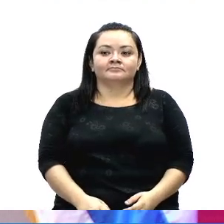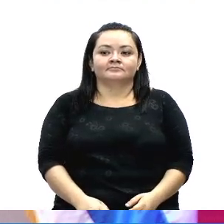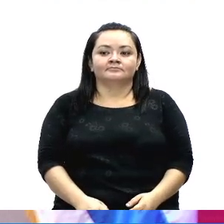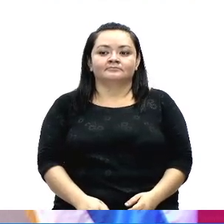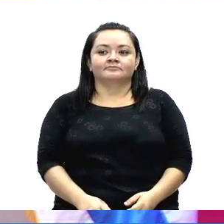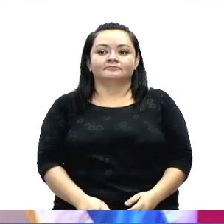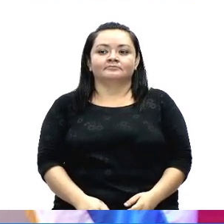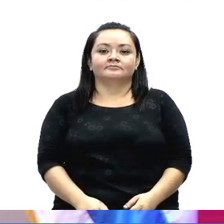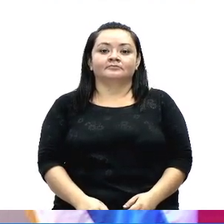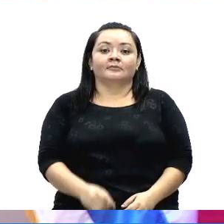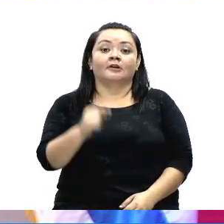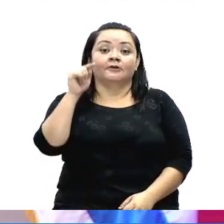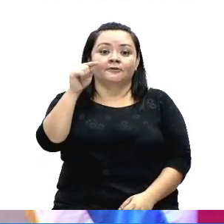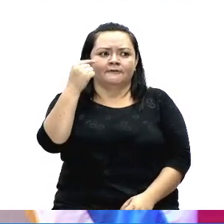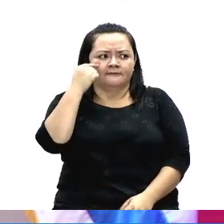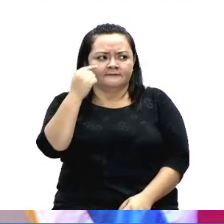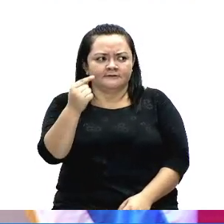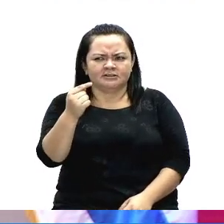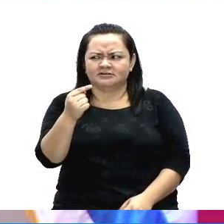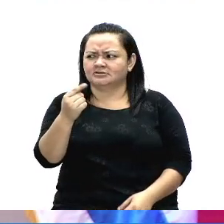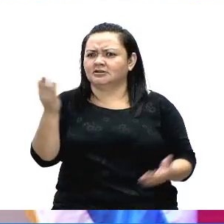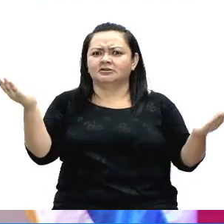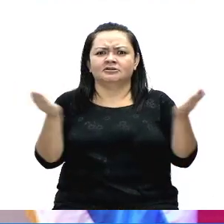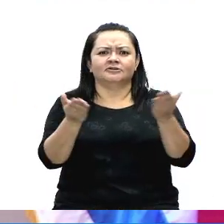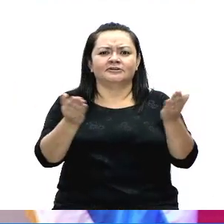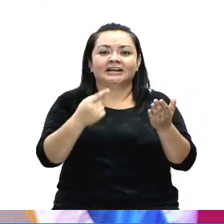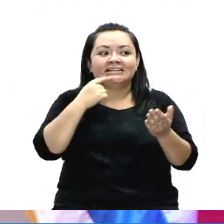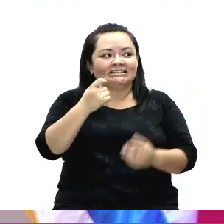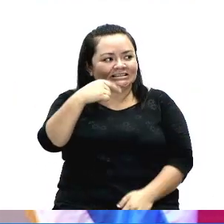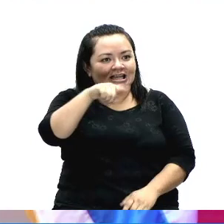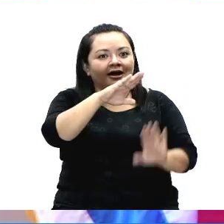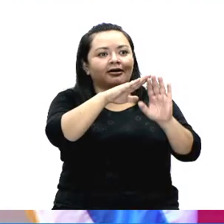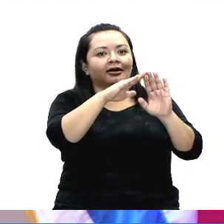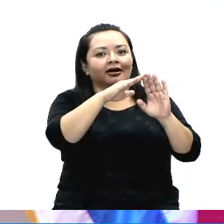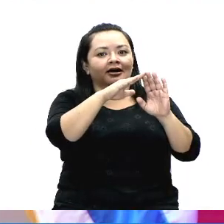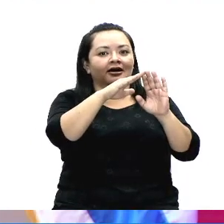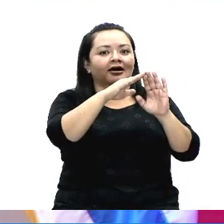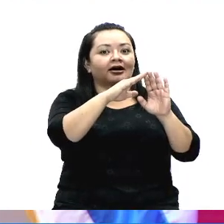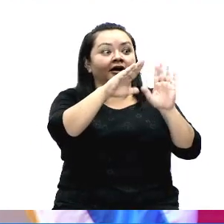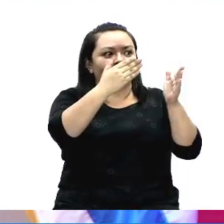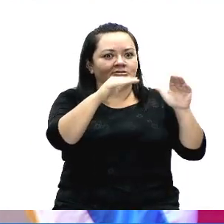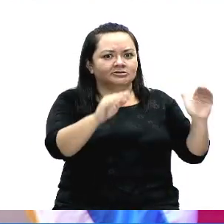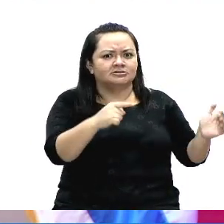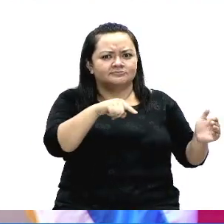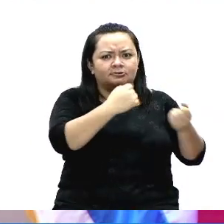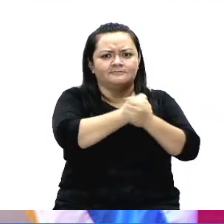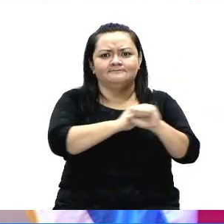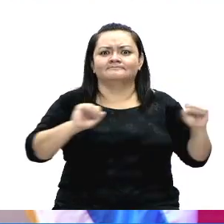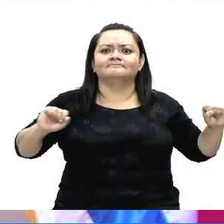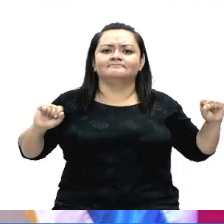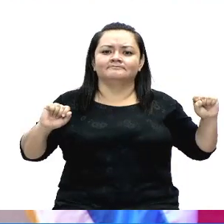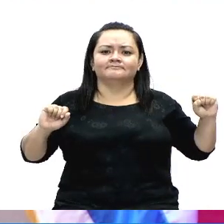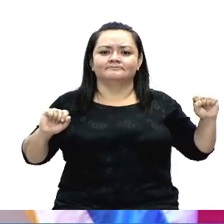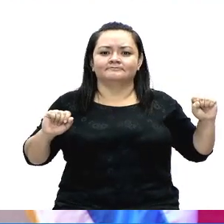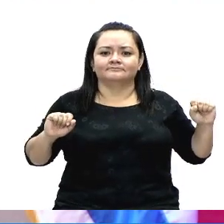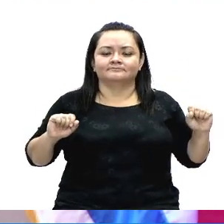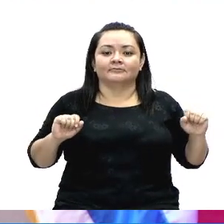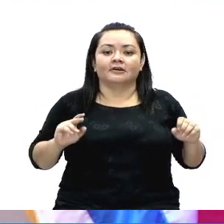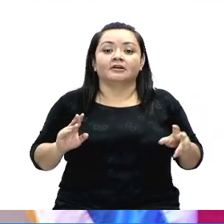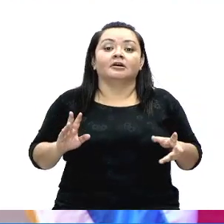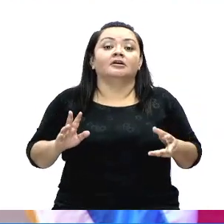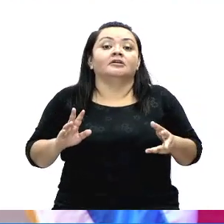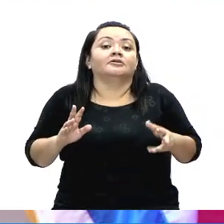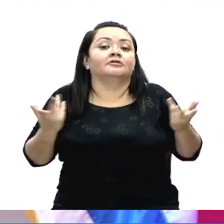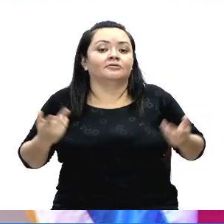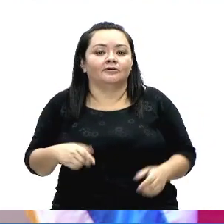visteis lo que hice a quienes mi hermano a los egipcios y luego dice y como